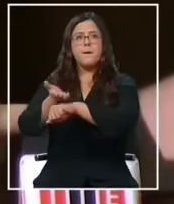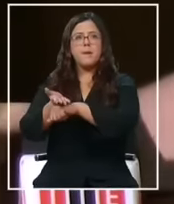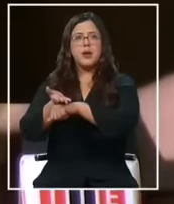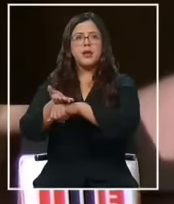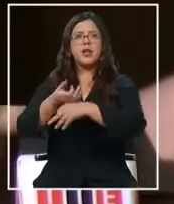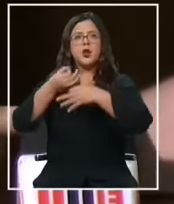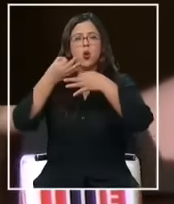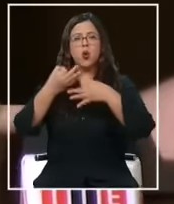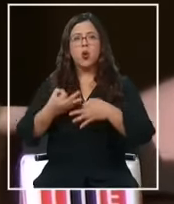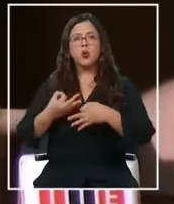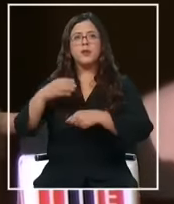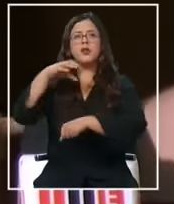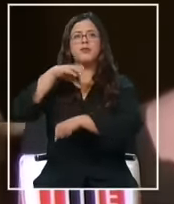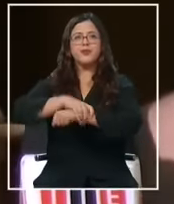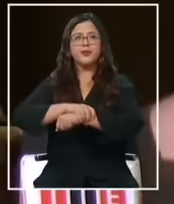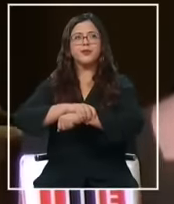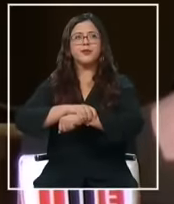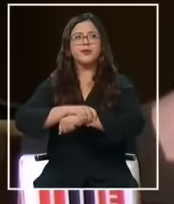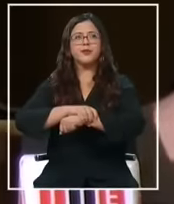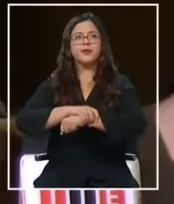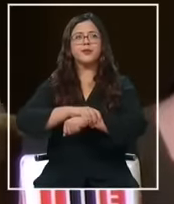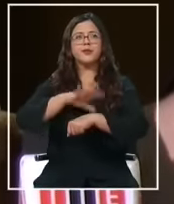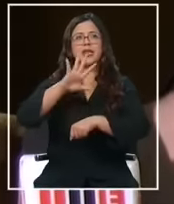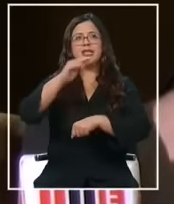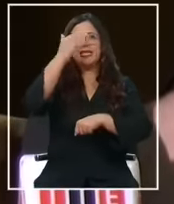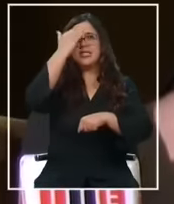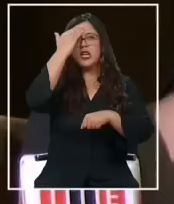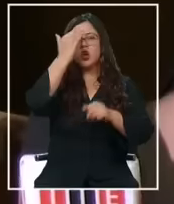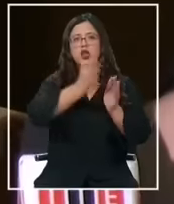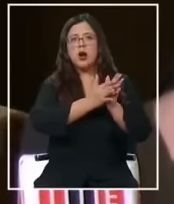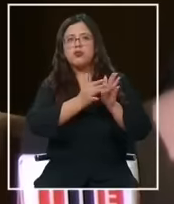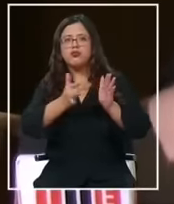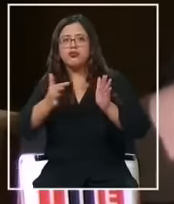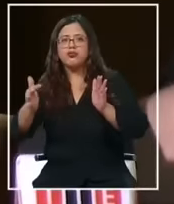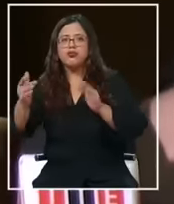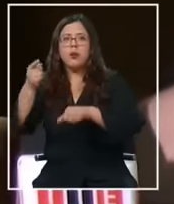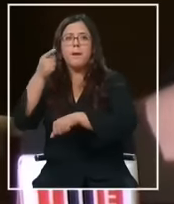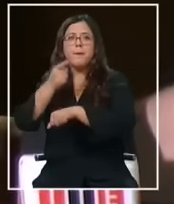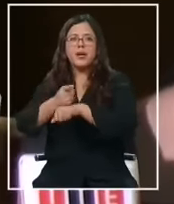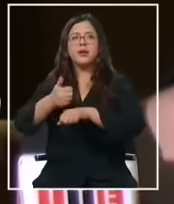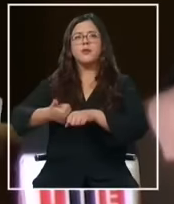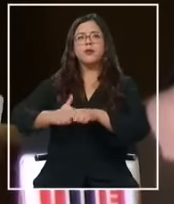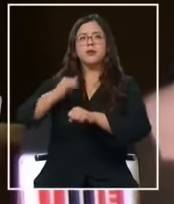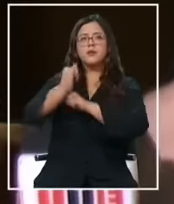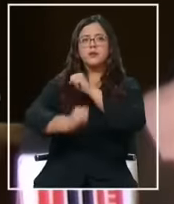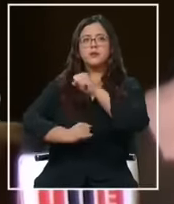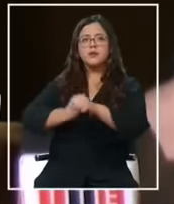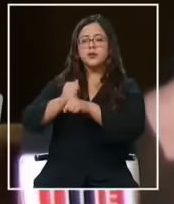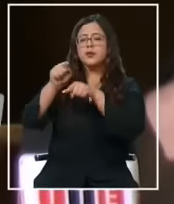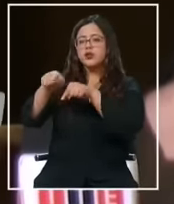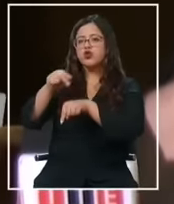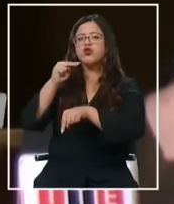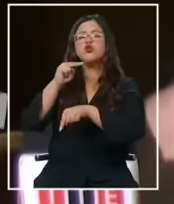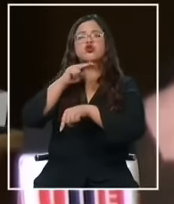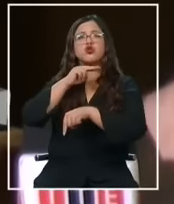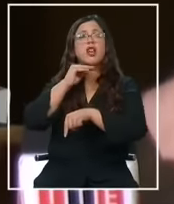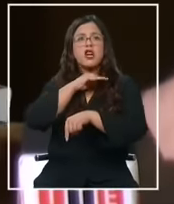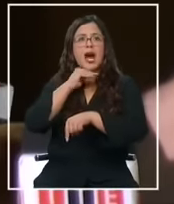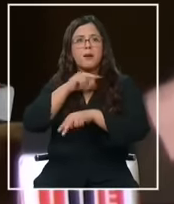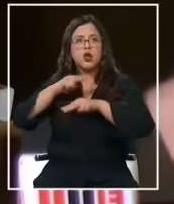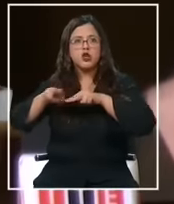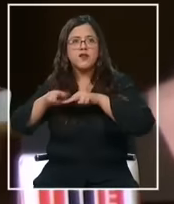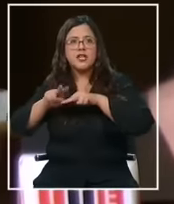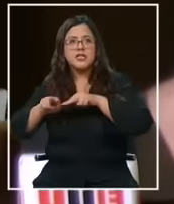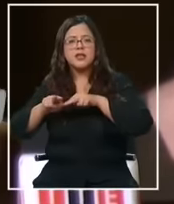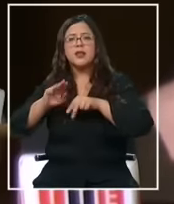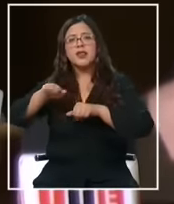que se le mantenga privado de libertad más allá de los 5 días que habilita la orden de Interpol. Así que esto se va a hacer muy rápidamente en las próximas horas. Y después